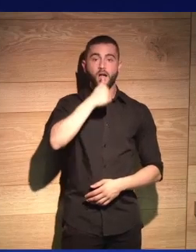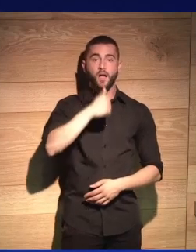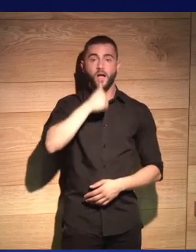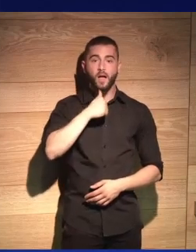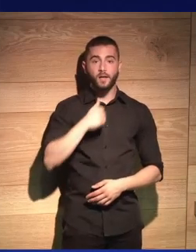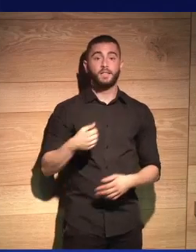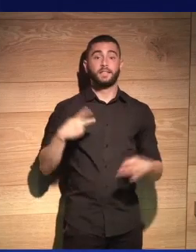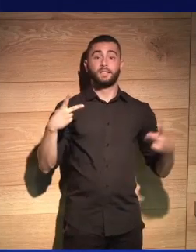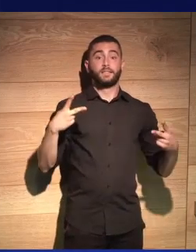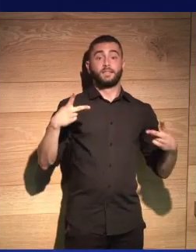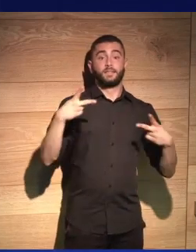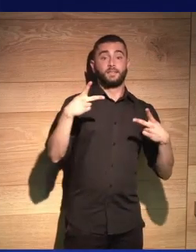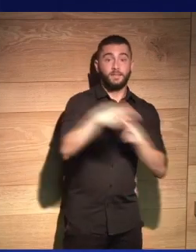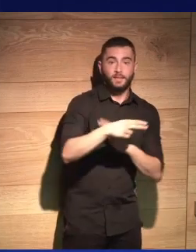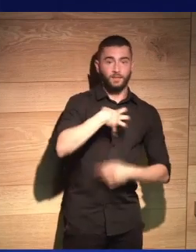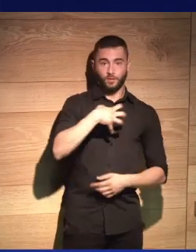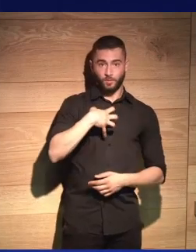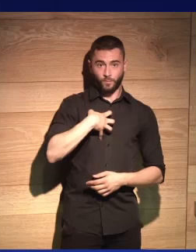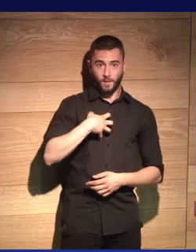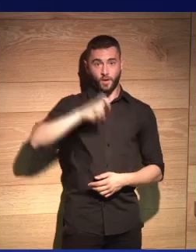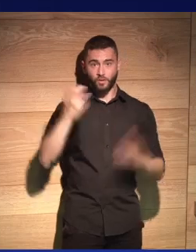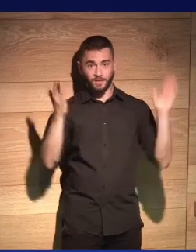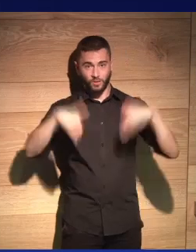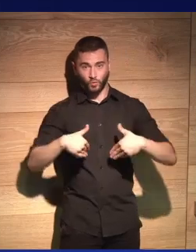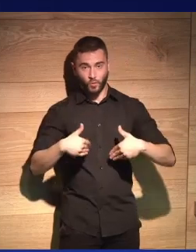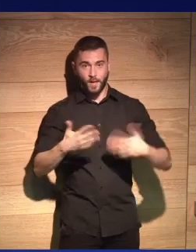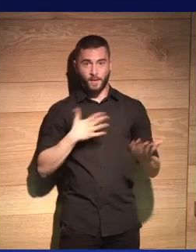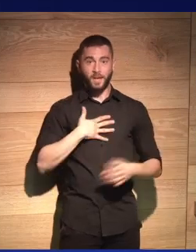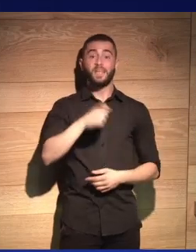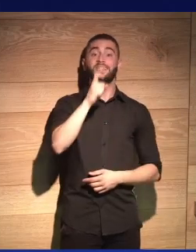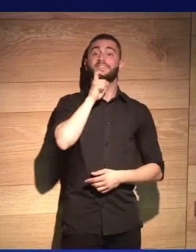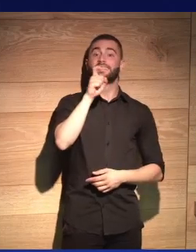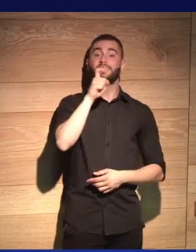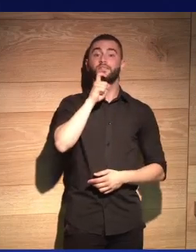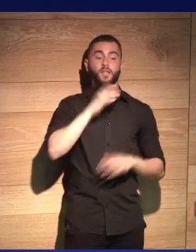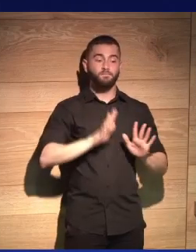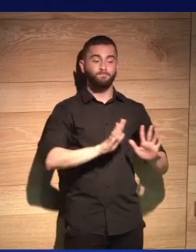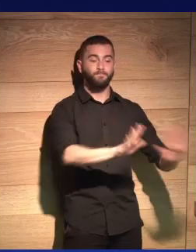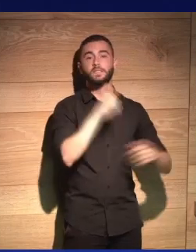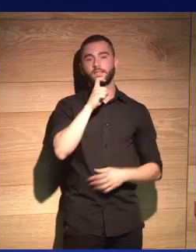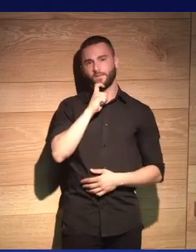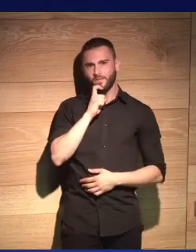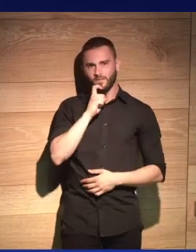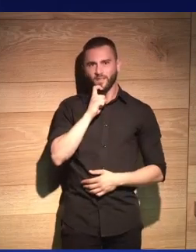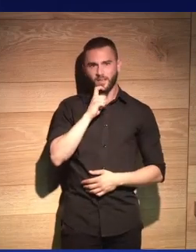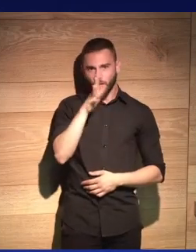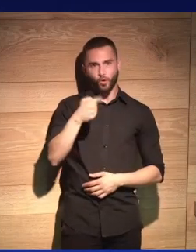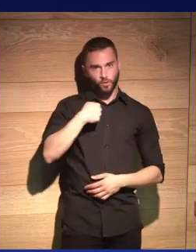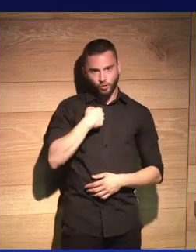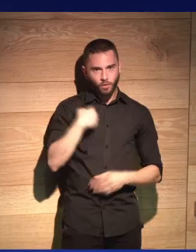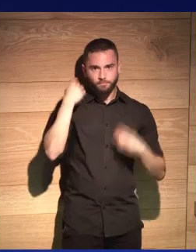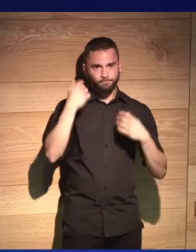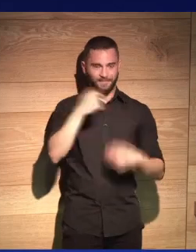desbocado de su felicidad. Difícil, al menos para mí, dejarla en paz cuando siento que tengo que salvarla del